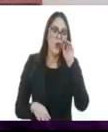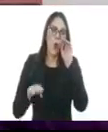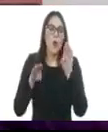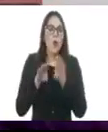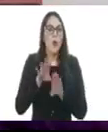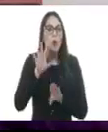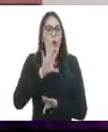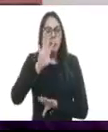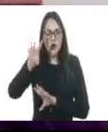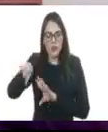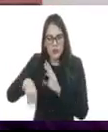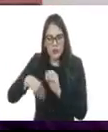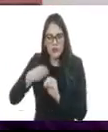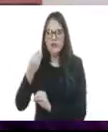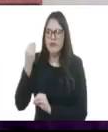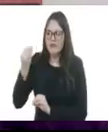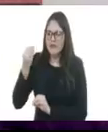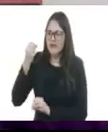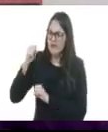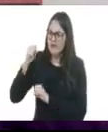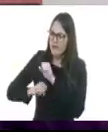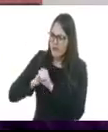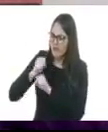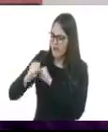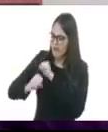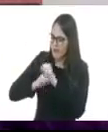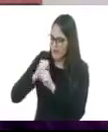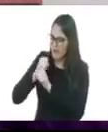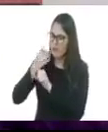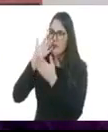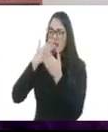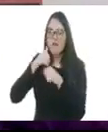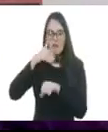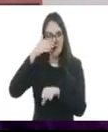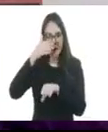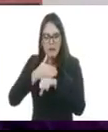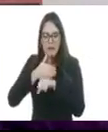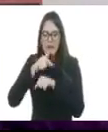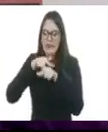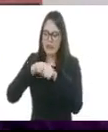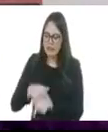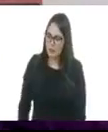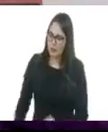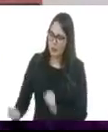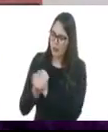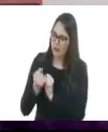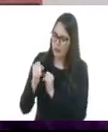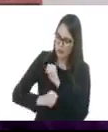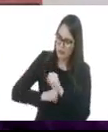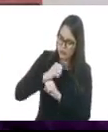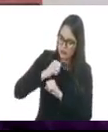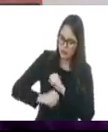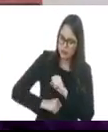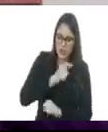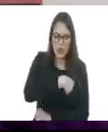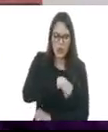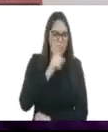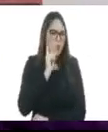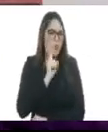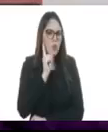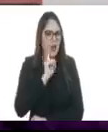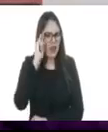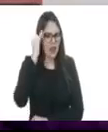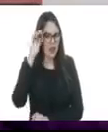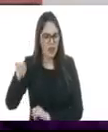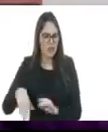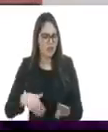impunidad respecto a las mujeres, y no solamente a las mujeres, sino a las mujeres indígenas. Entonces,